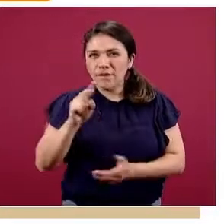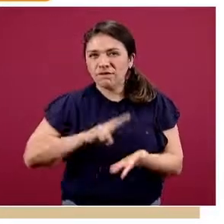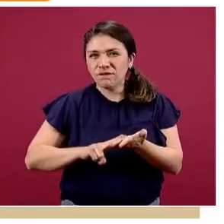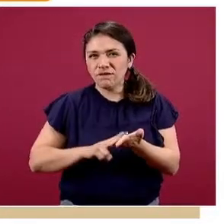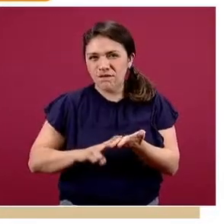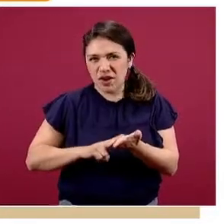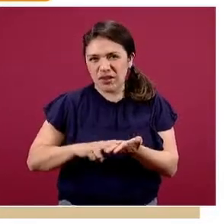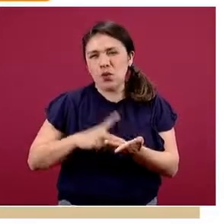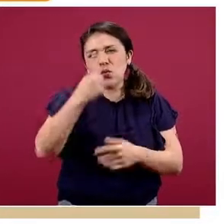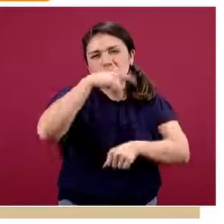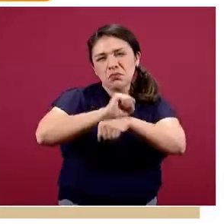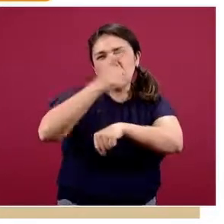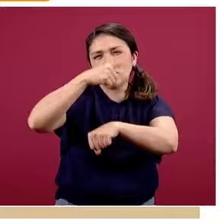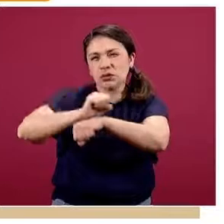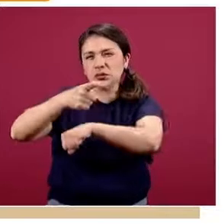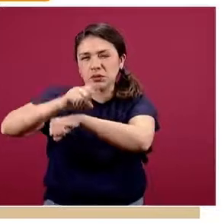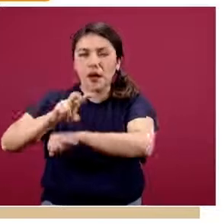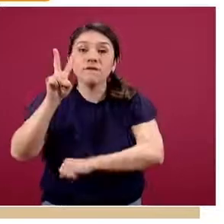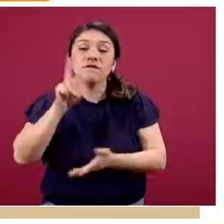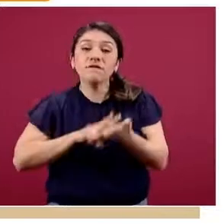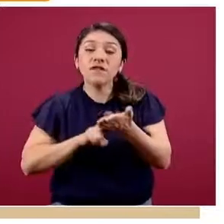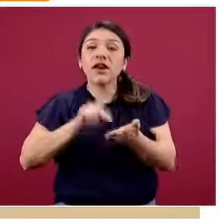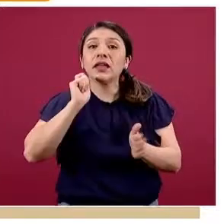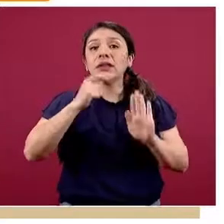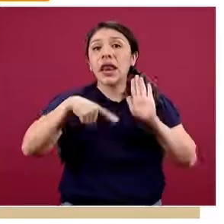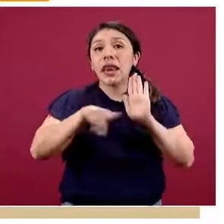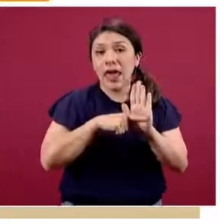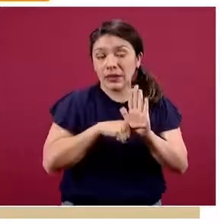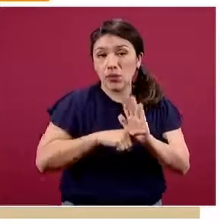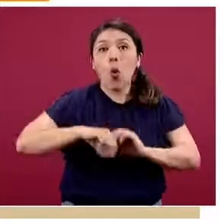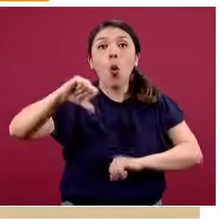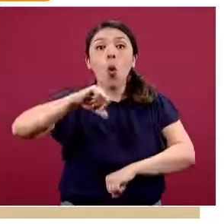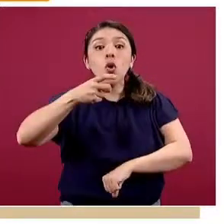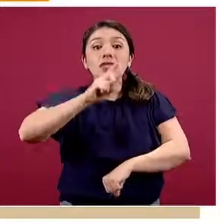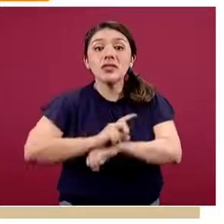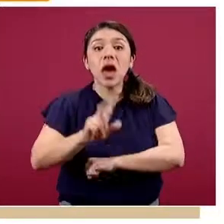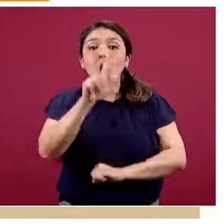cada una de las semanas. Así también, para el día de hoy,